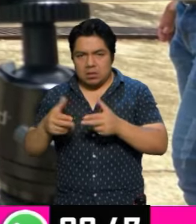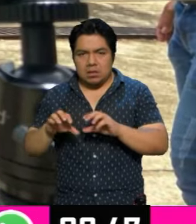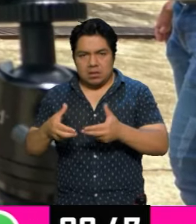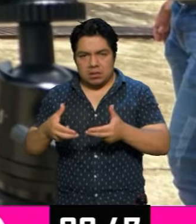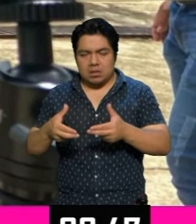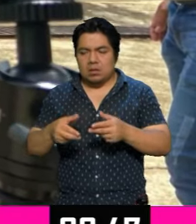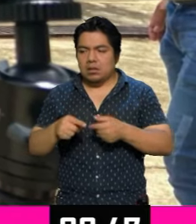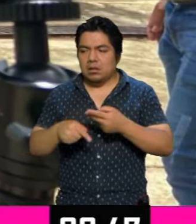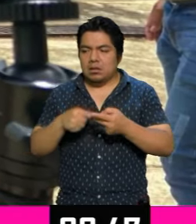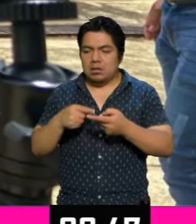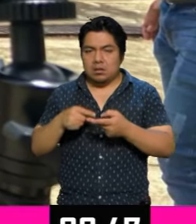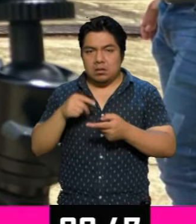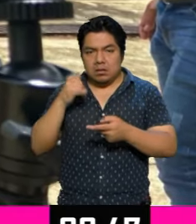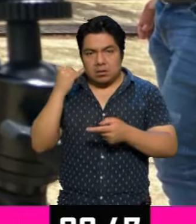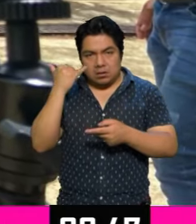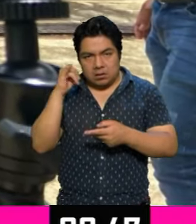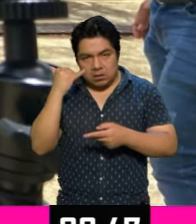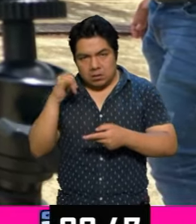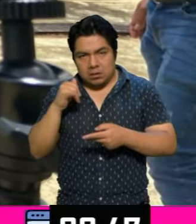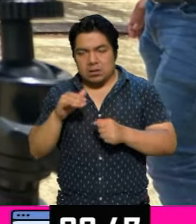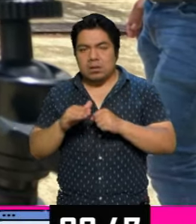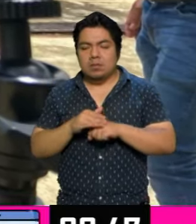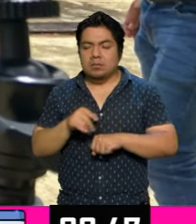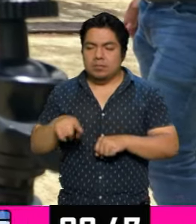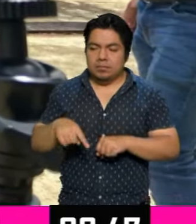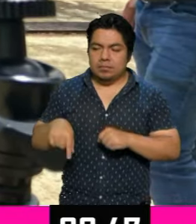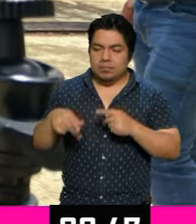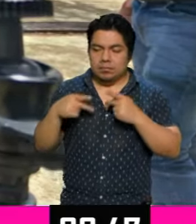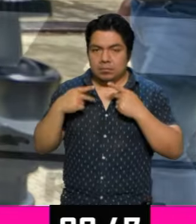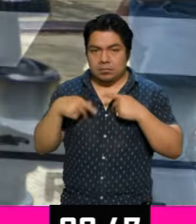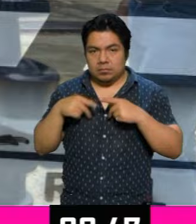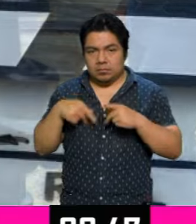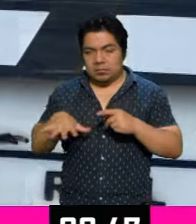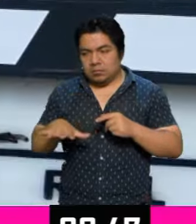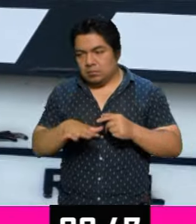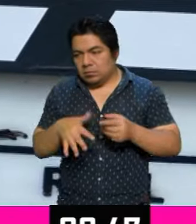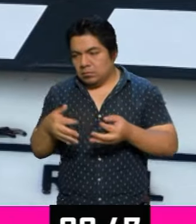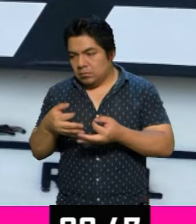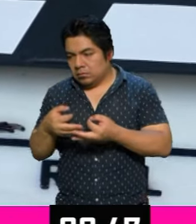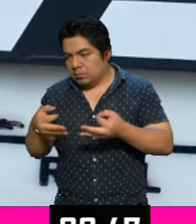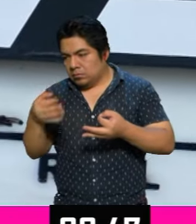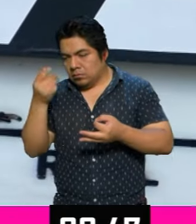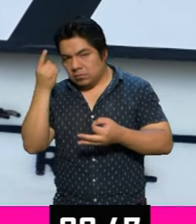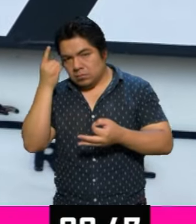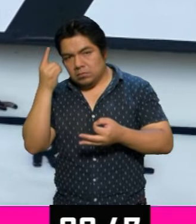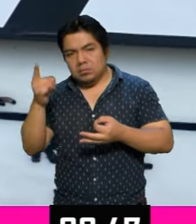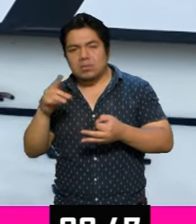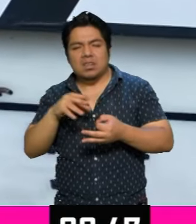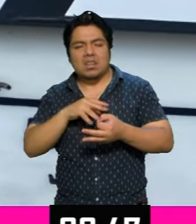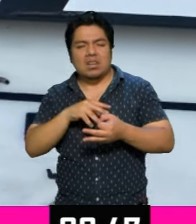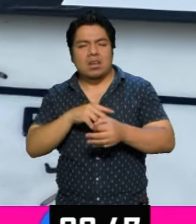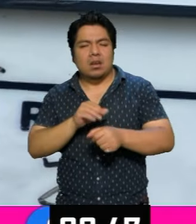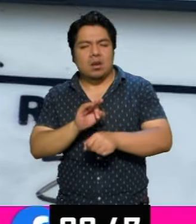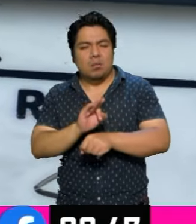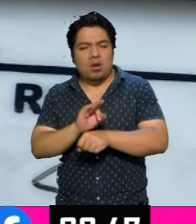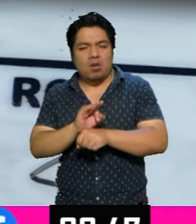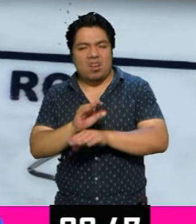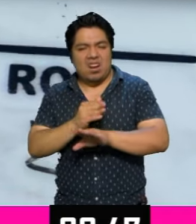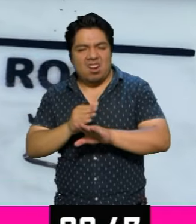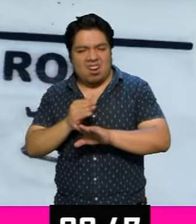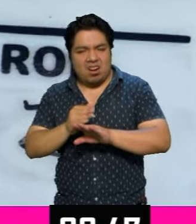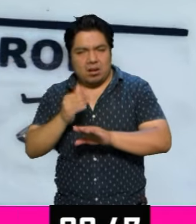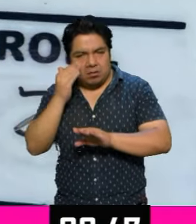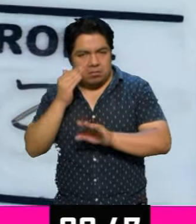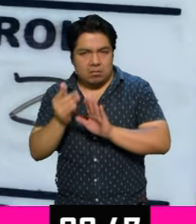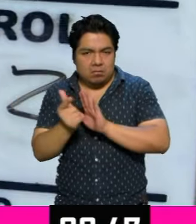mismo Yucatán, por esta gente que pues son los dueños de las tierras y tienen guardias blancas, ¿no? Que, que hacen, pues son